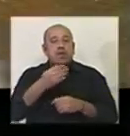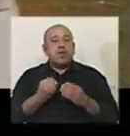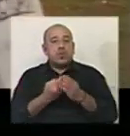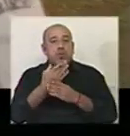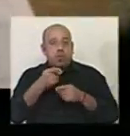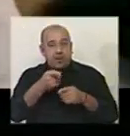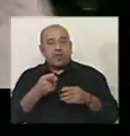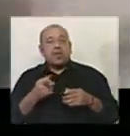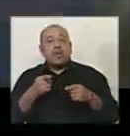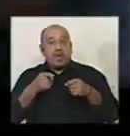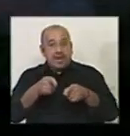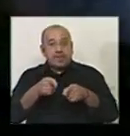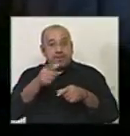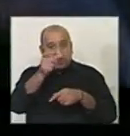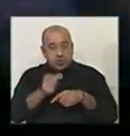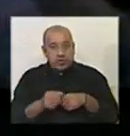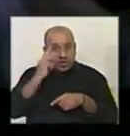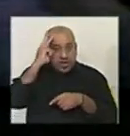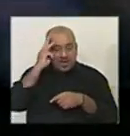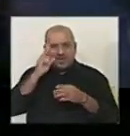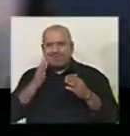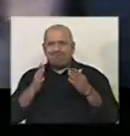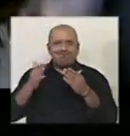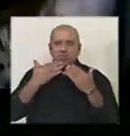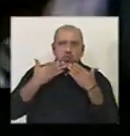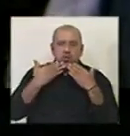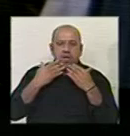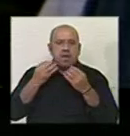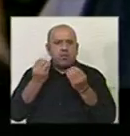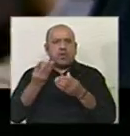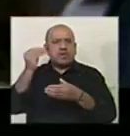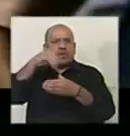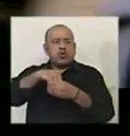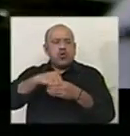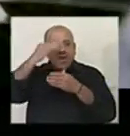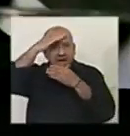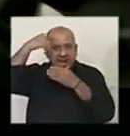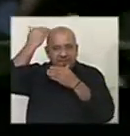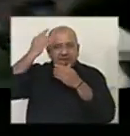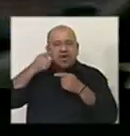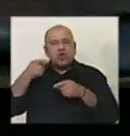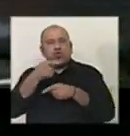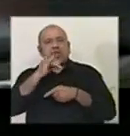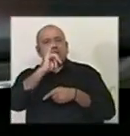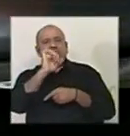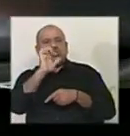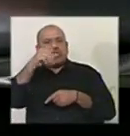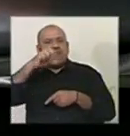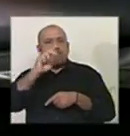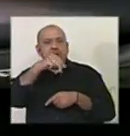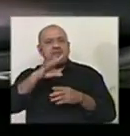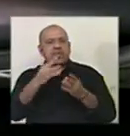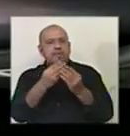príncipes. Mohammed bin Salman es duramente cuestionado por la intervención armada de Arabia Saudita en Yemen y por la desaparición del periodista